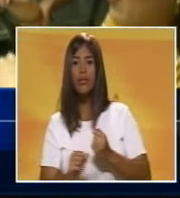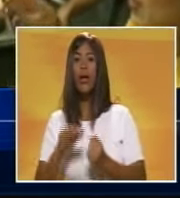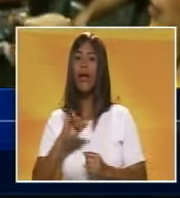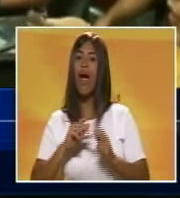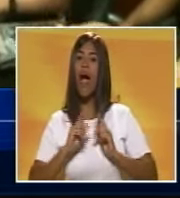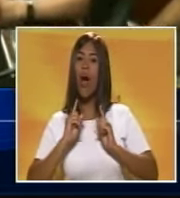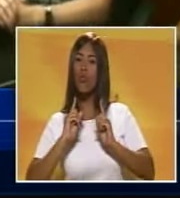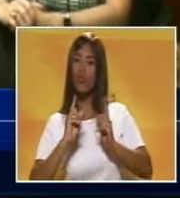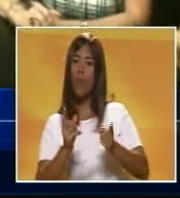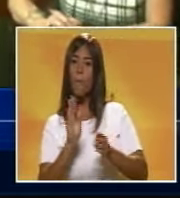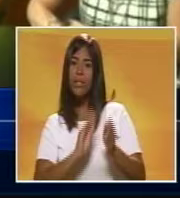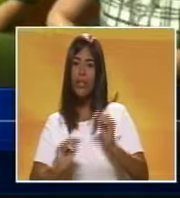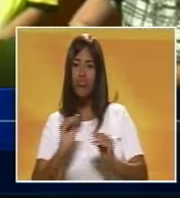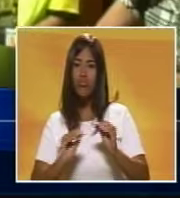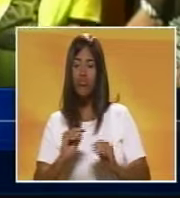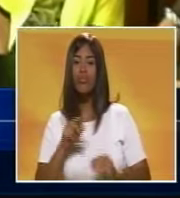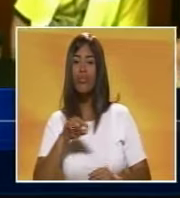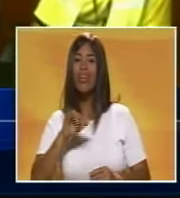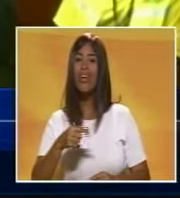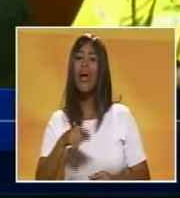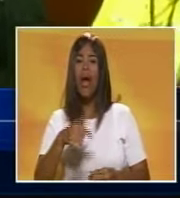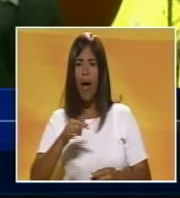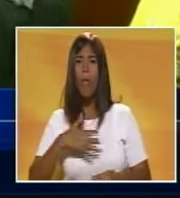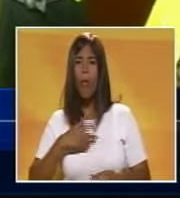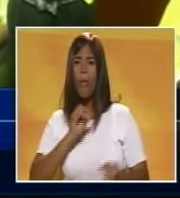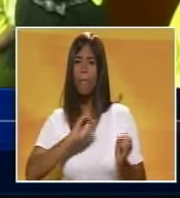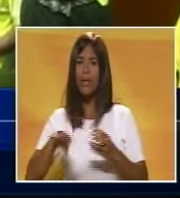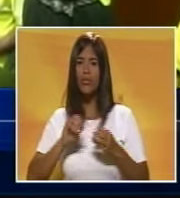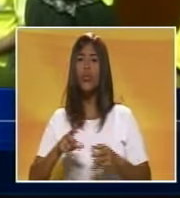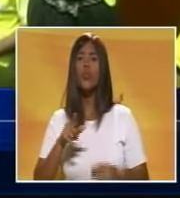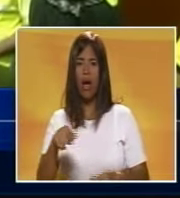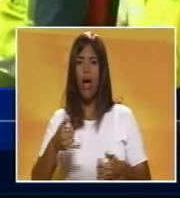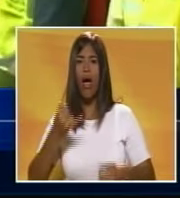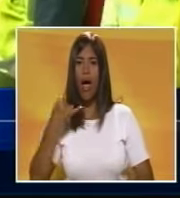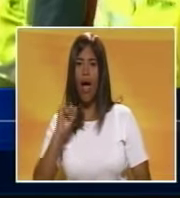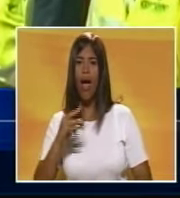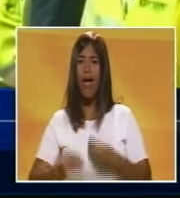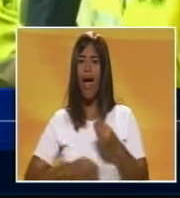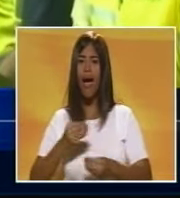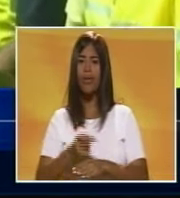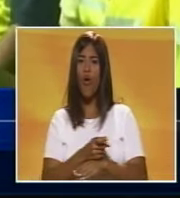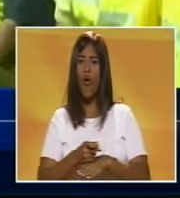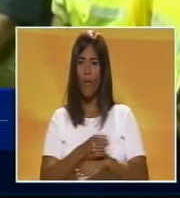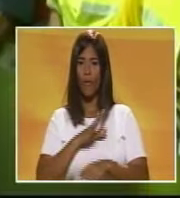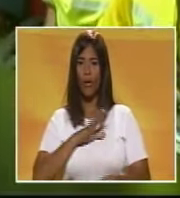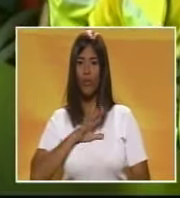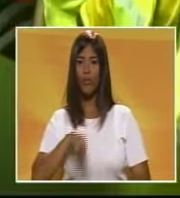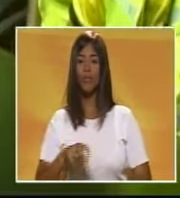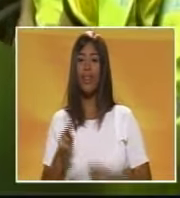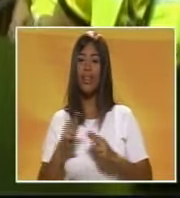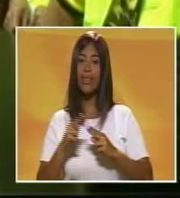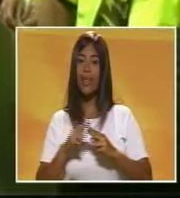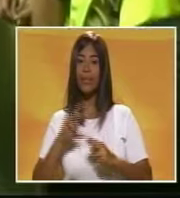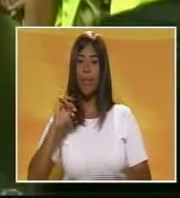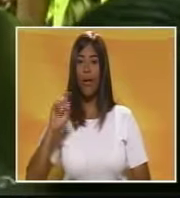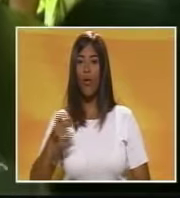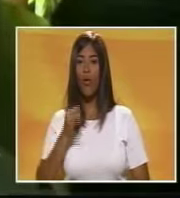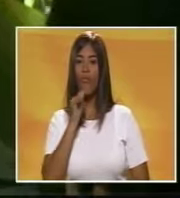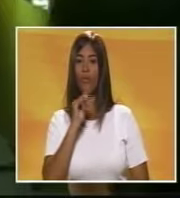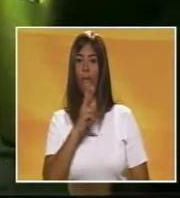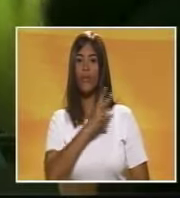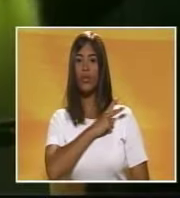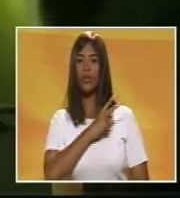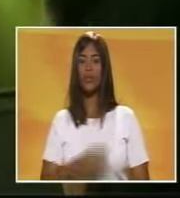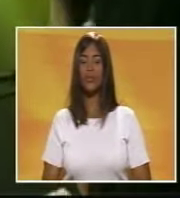que el vertedero de basura de San Josecito está operativo por las gestiones del gobierno regional. En Táchira, Marina Eglot,